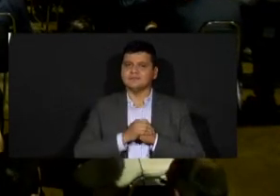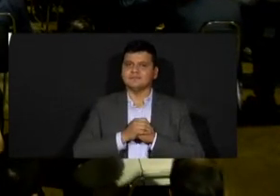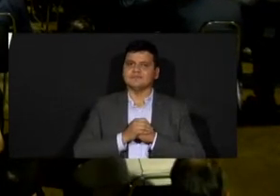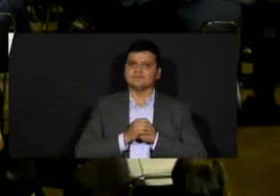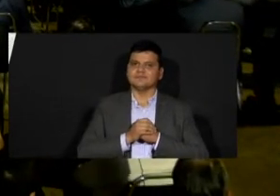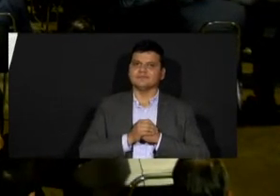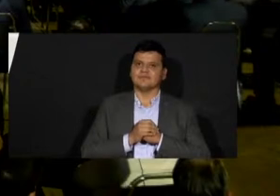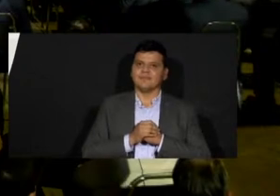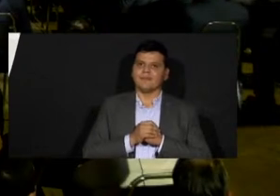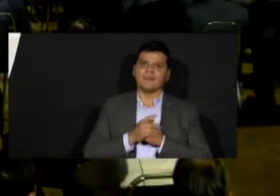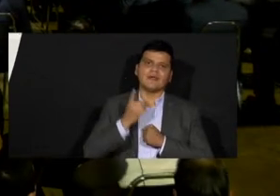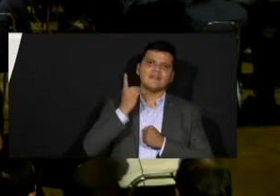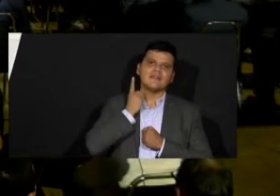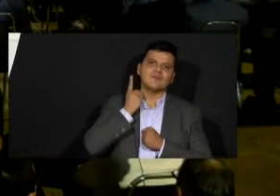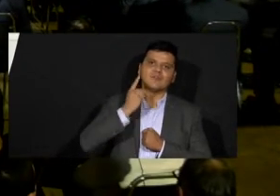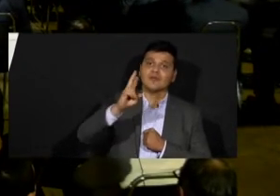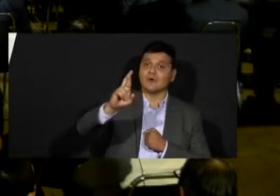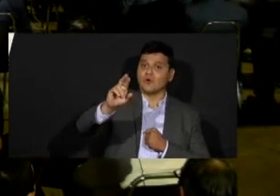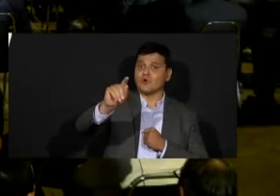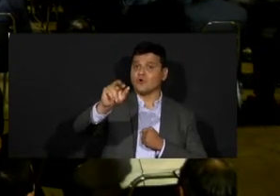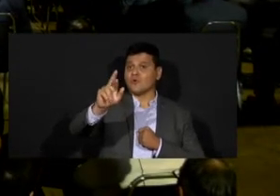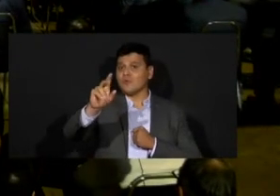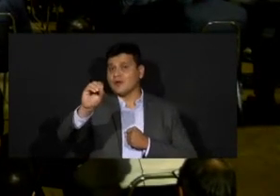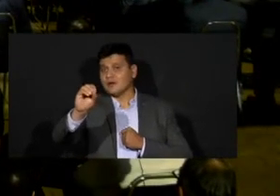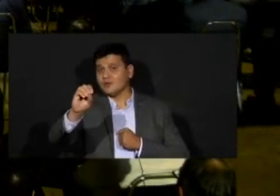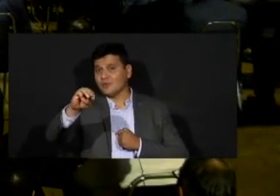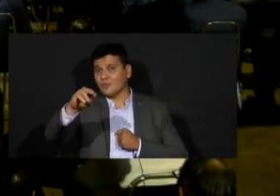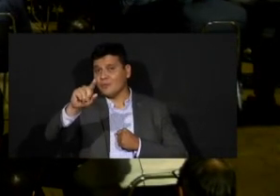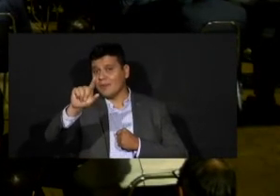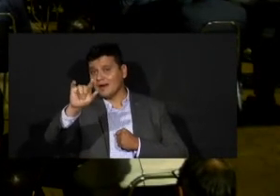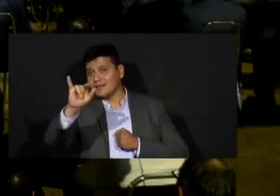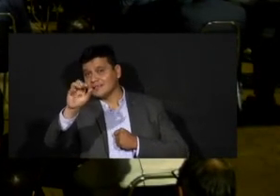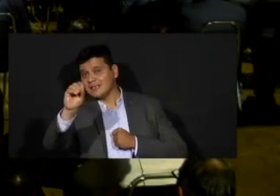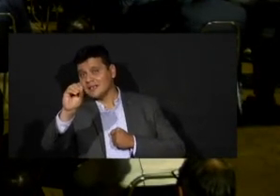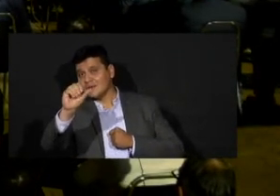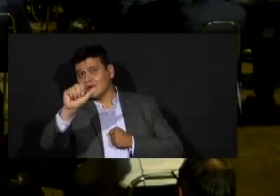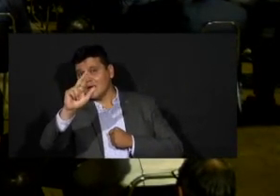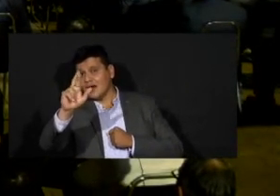Diputado Roberto Marcelino Carrión Huitrón.